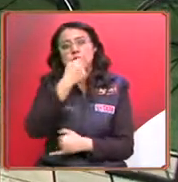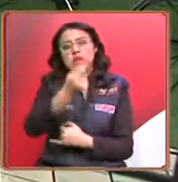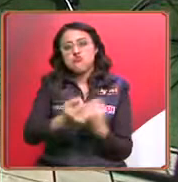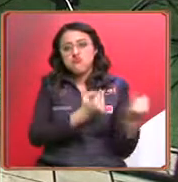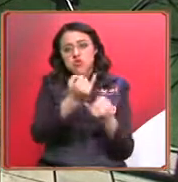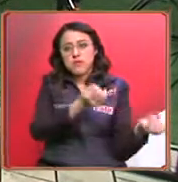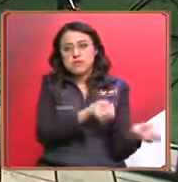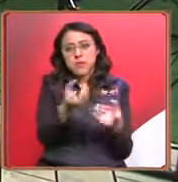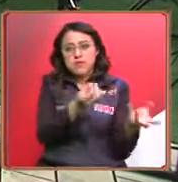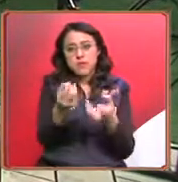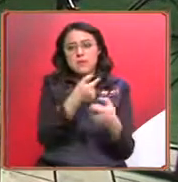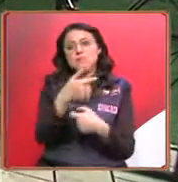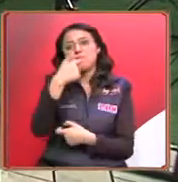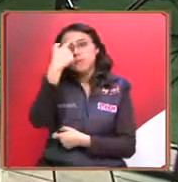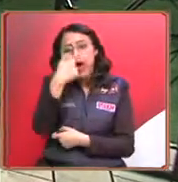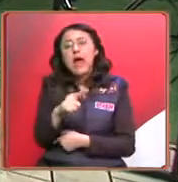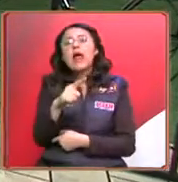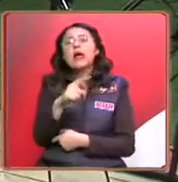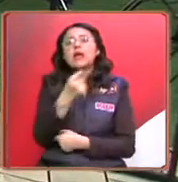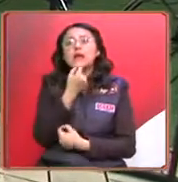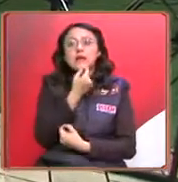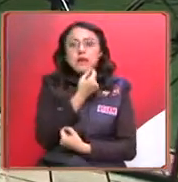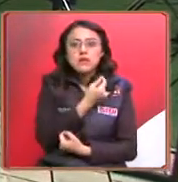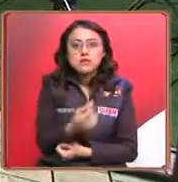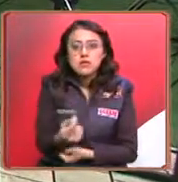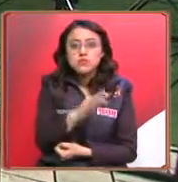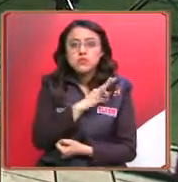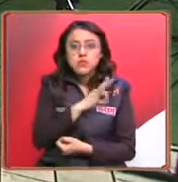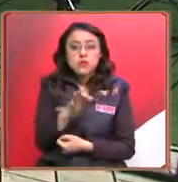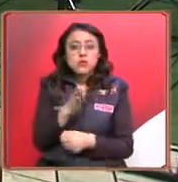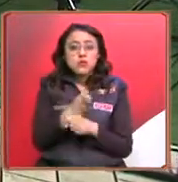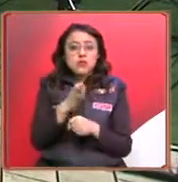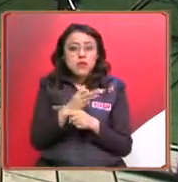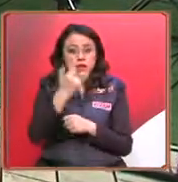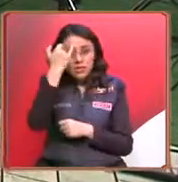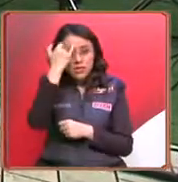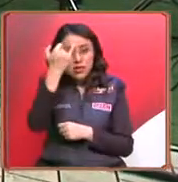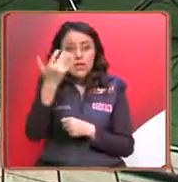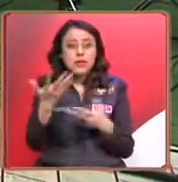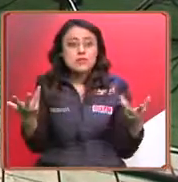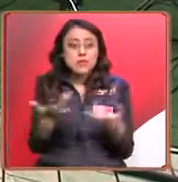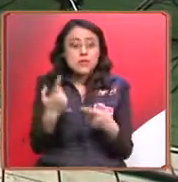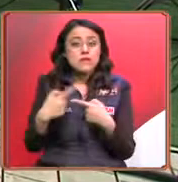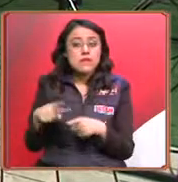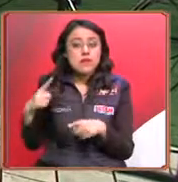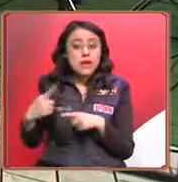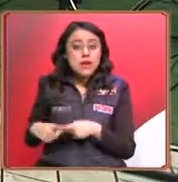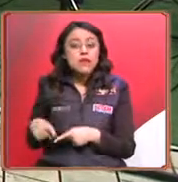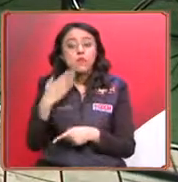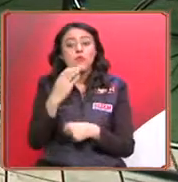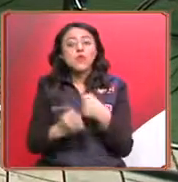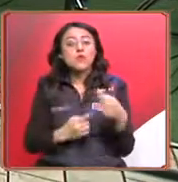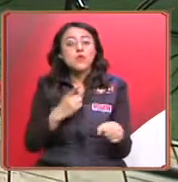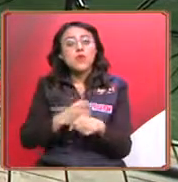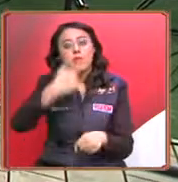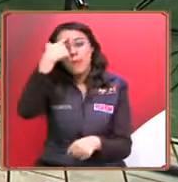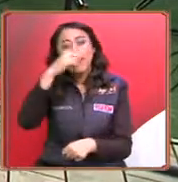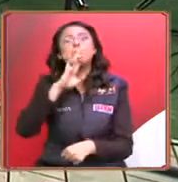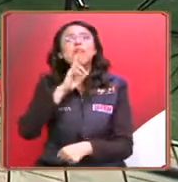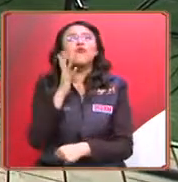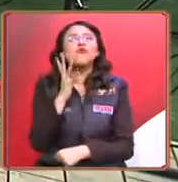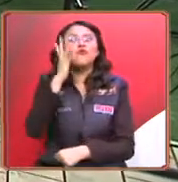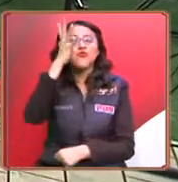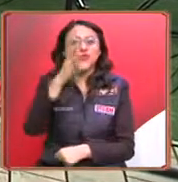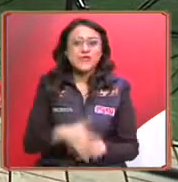un aliciente para aquellos pequeños que ven en esta gran iniciativa de Juguetón Azteca, una oportunidad para poder tener un mejor futuro.